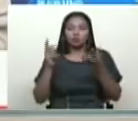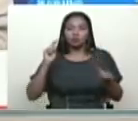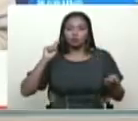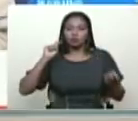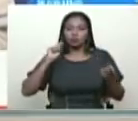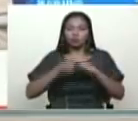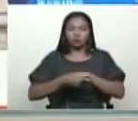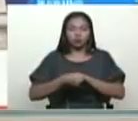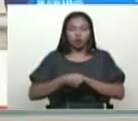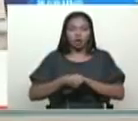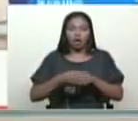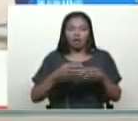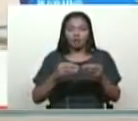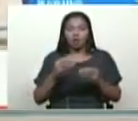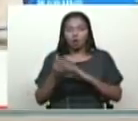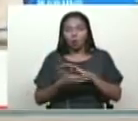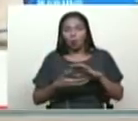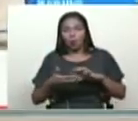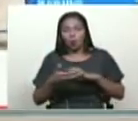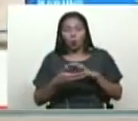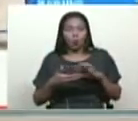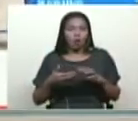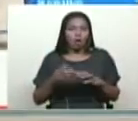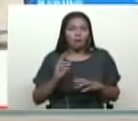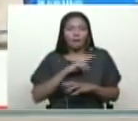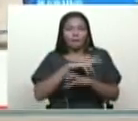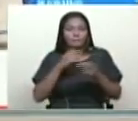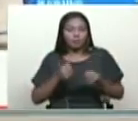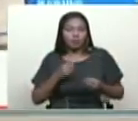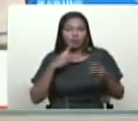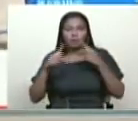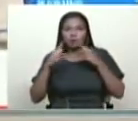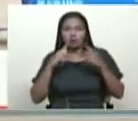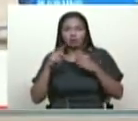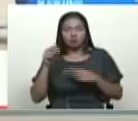vuelco a la situación del poder político en el país.